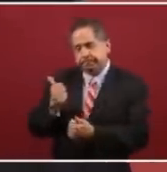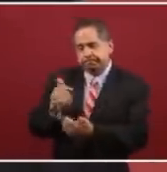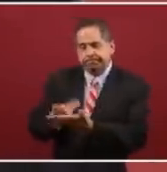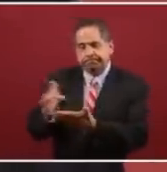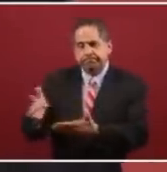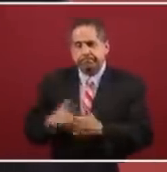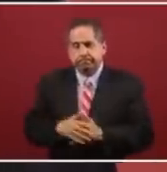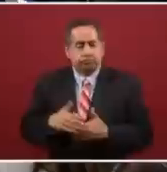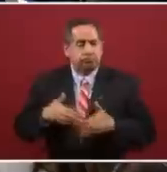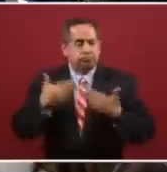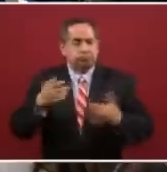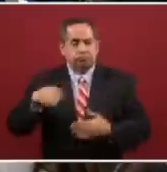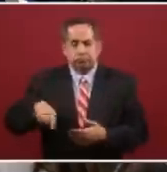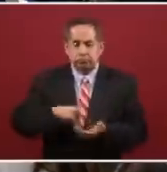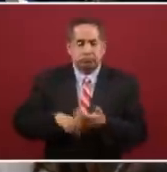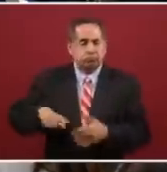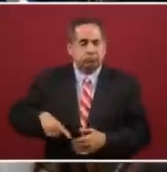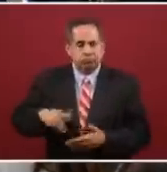por confiar en el gobierno,